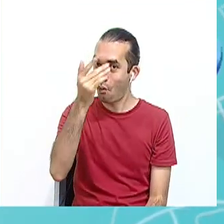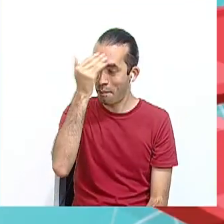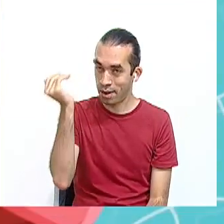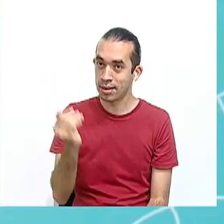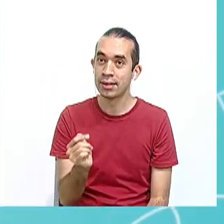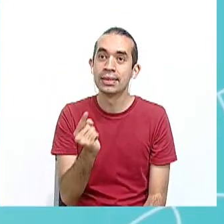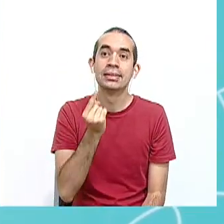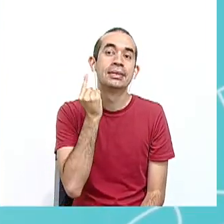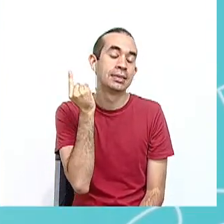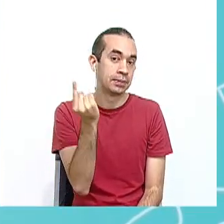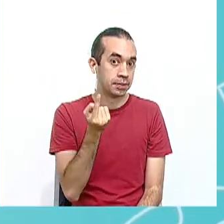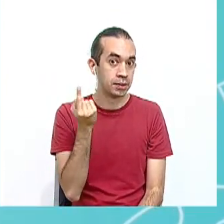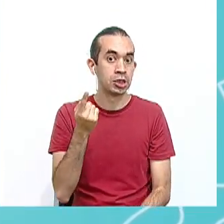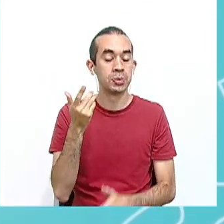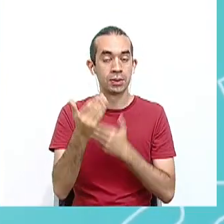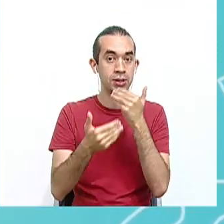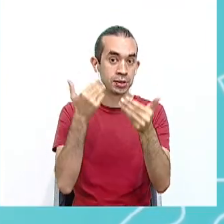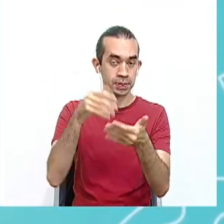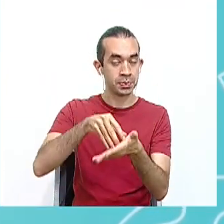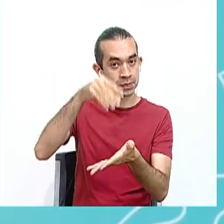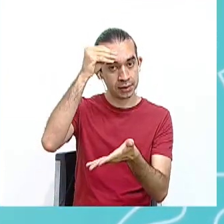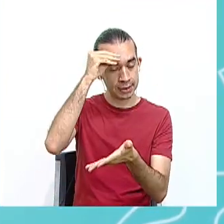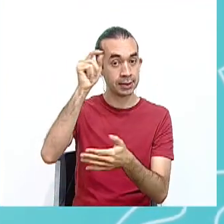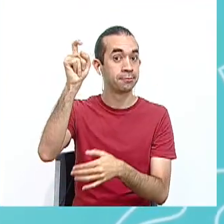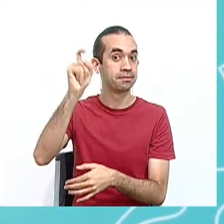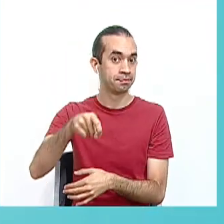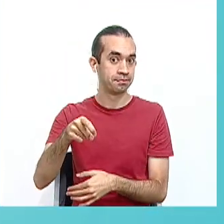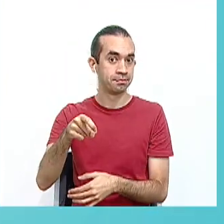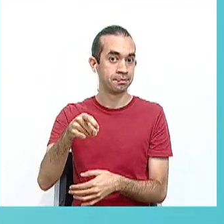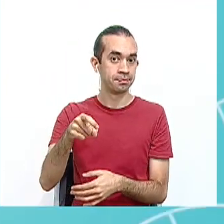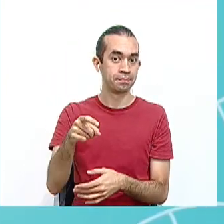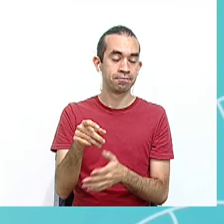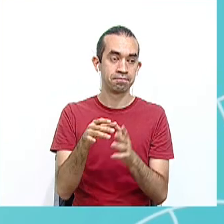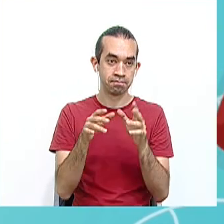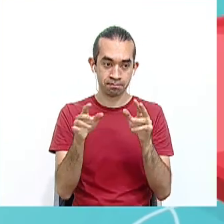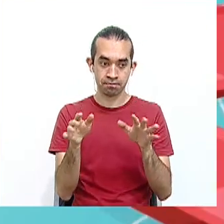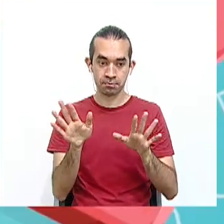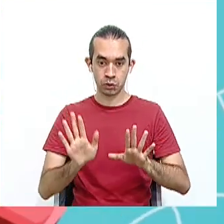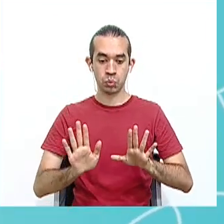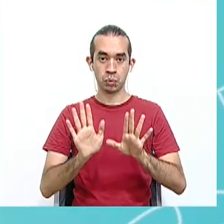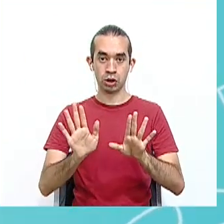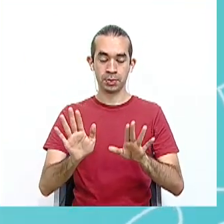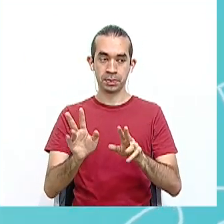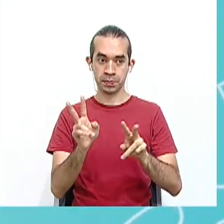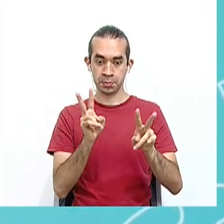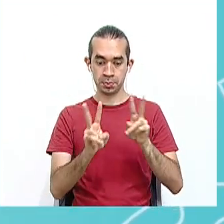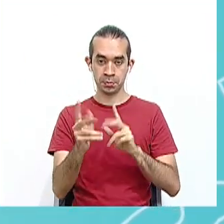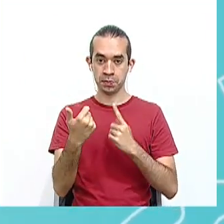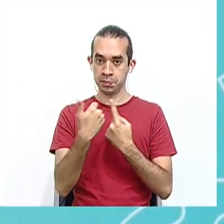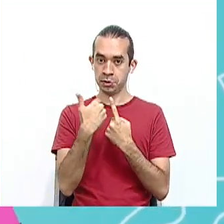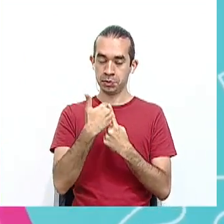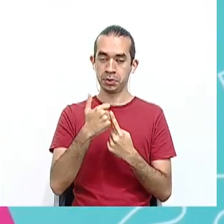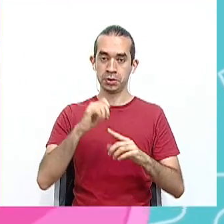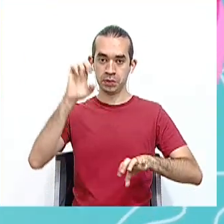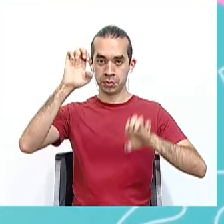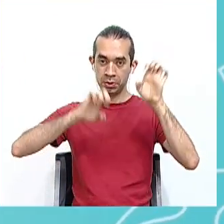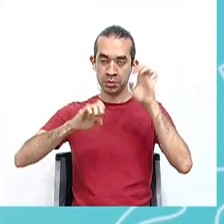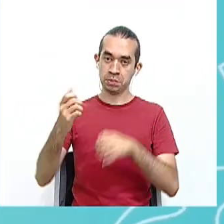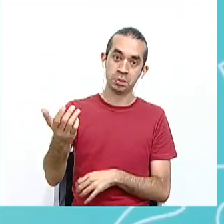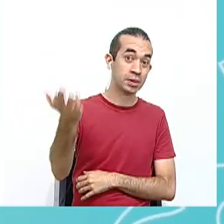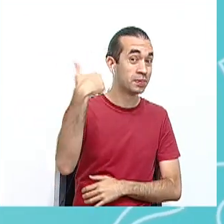Siempre que tengamos un proceso de aprendizaje, debemos detenernos y hacer nuestra autoevaluación.